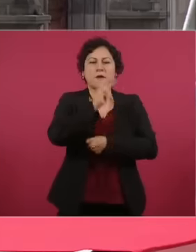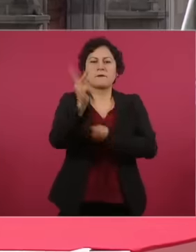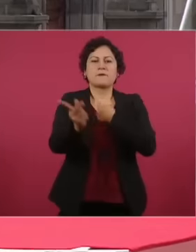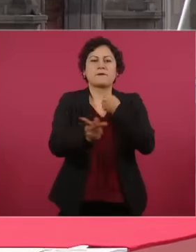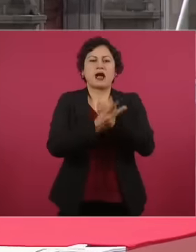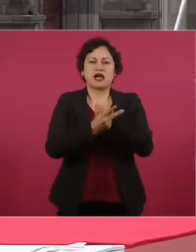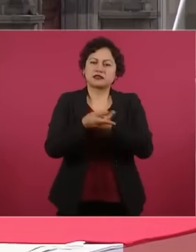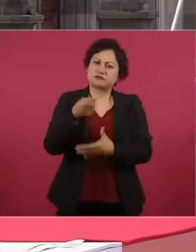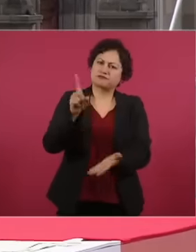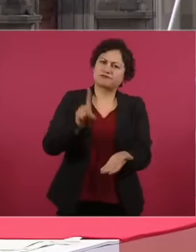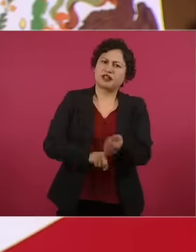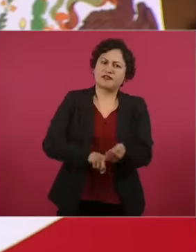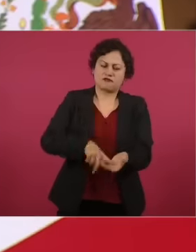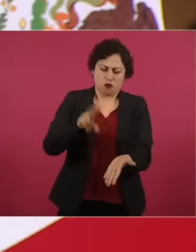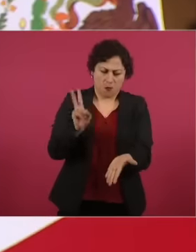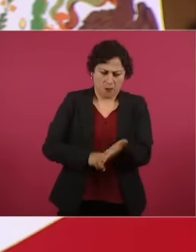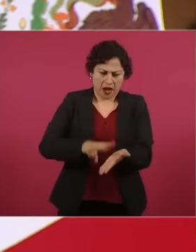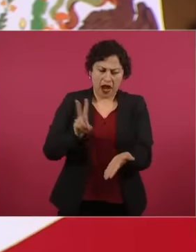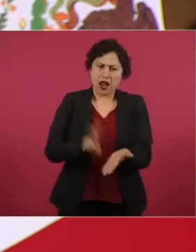grandeza.